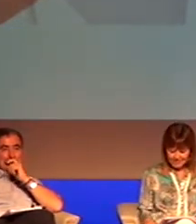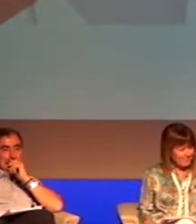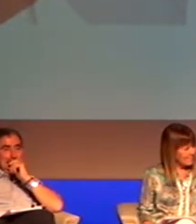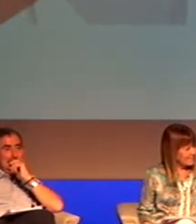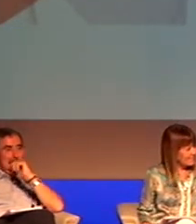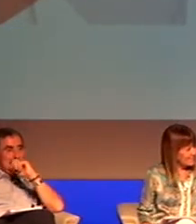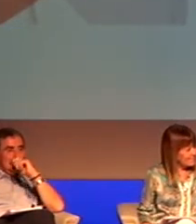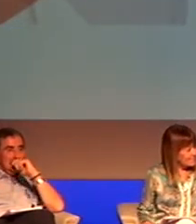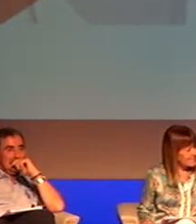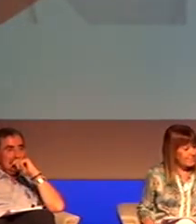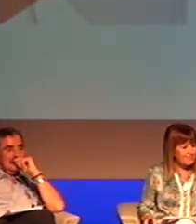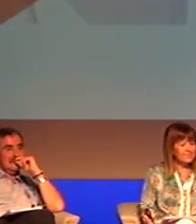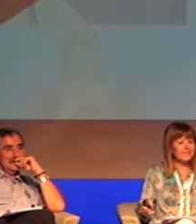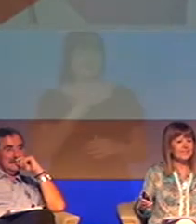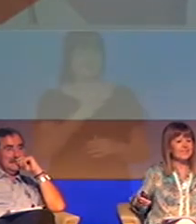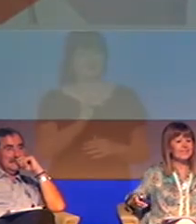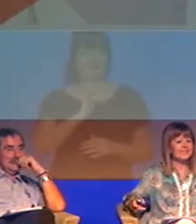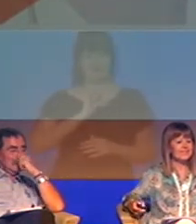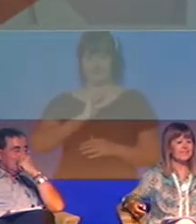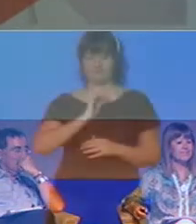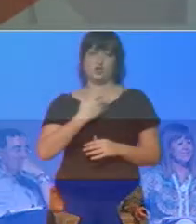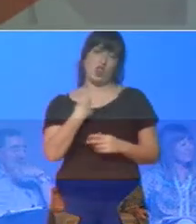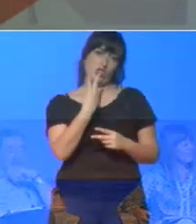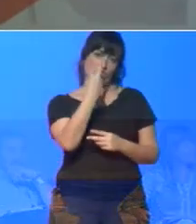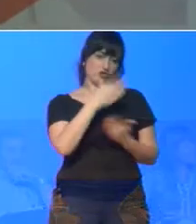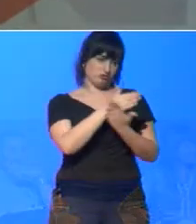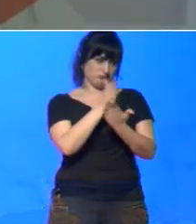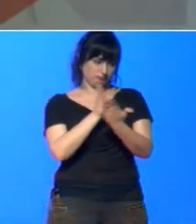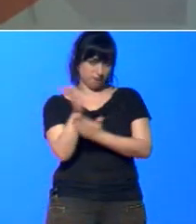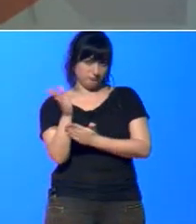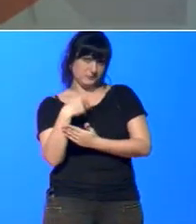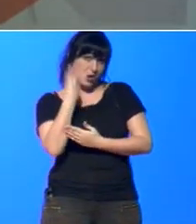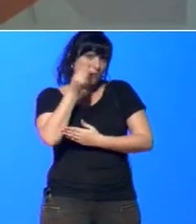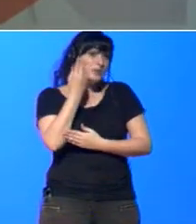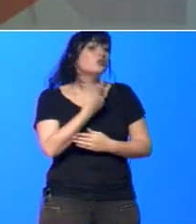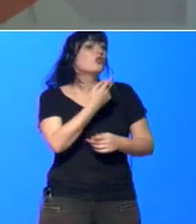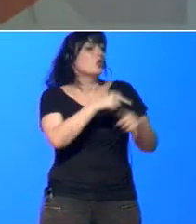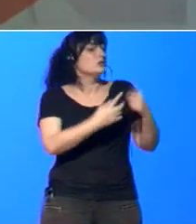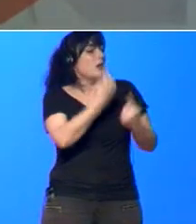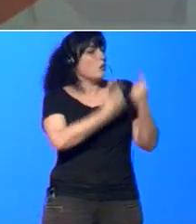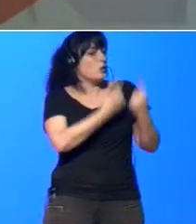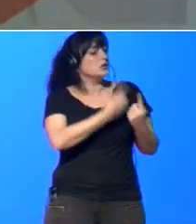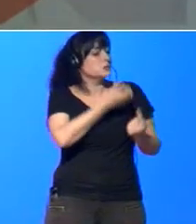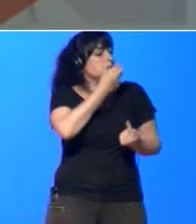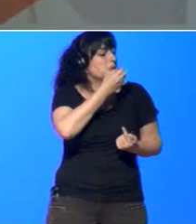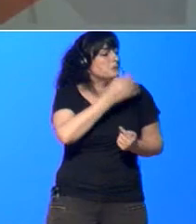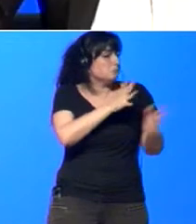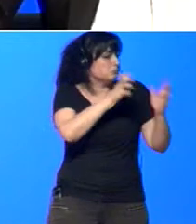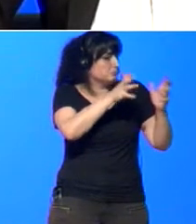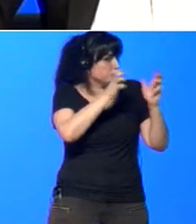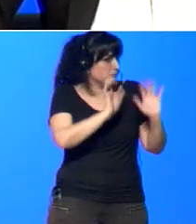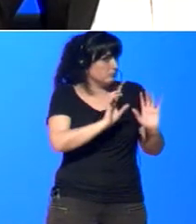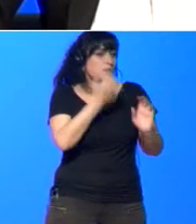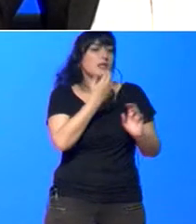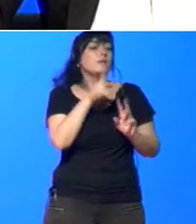Yo voy a, esta primera intervención voy a hablar de dos cosas. Yo creo que hay una serie de aciertos que tenemos que señalar. Lo decía José Herrera también en su intervención, que en los congresos